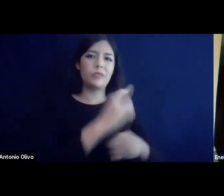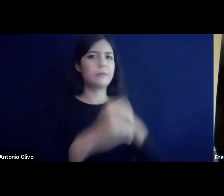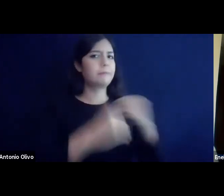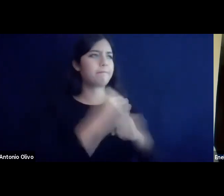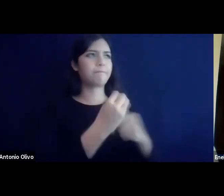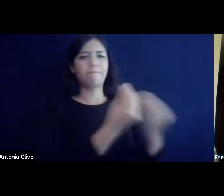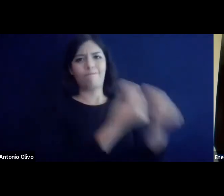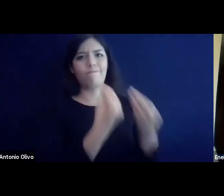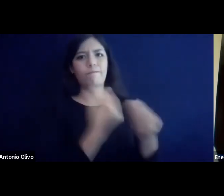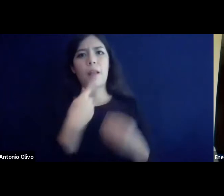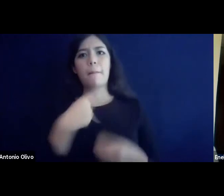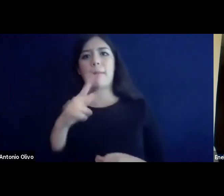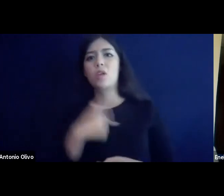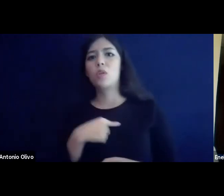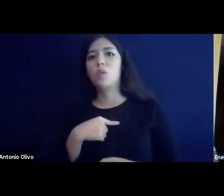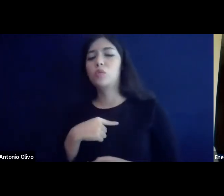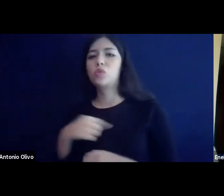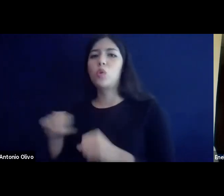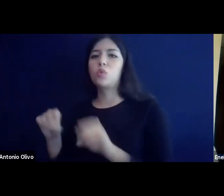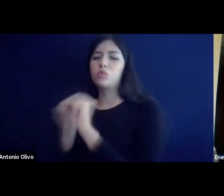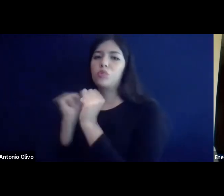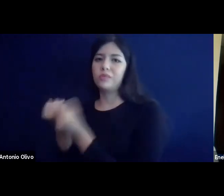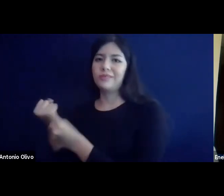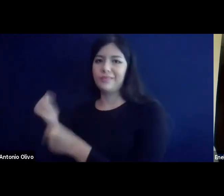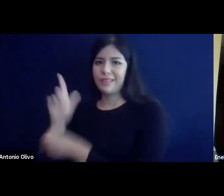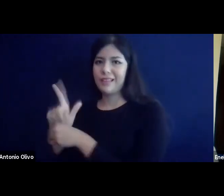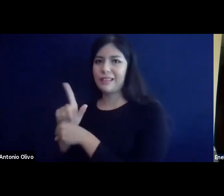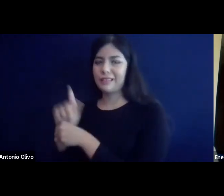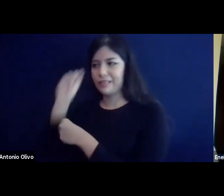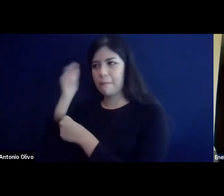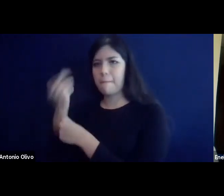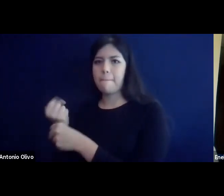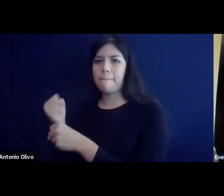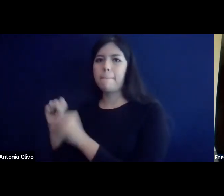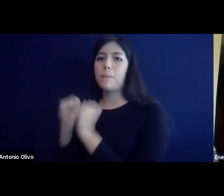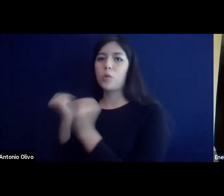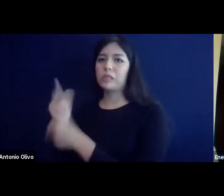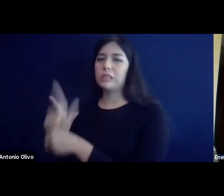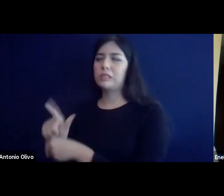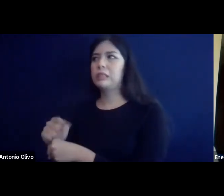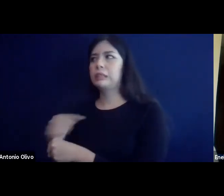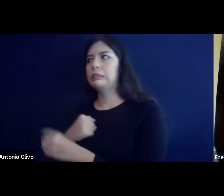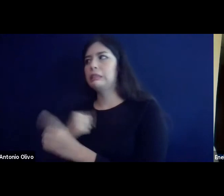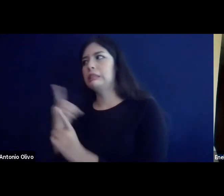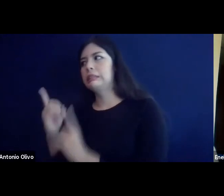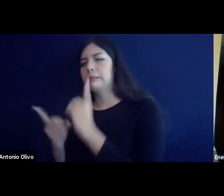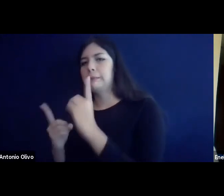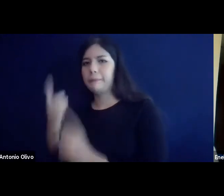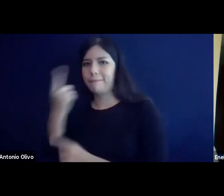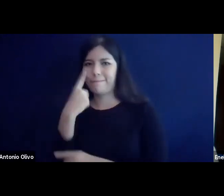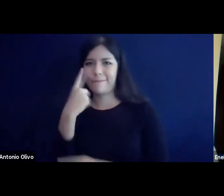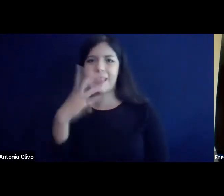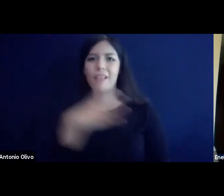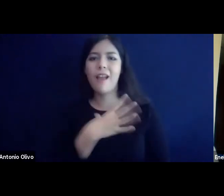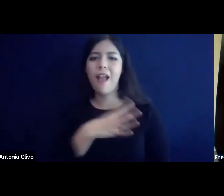servicio social, me entró por ahí mucha inquietud, porque hay un artículo que